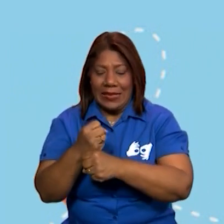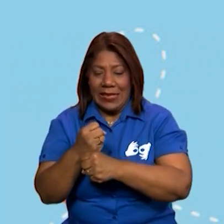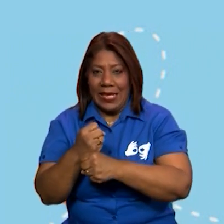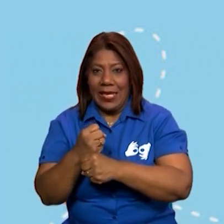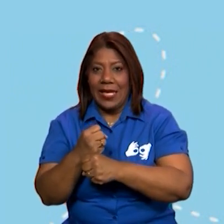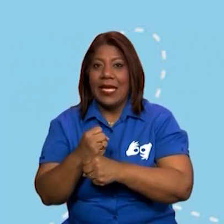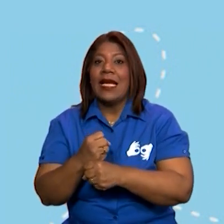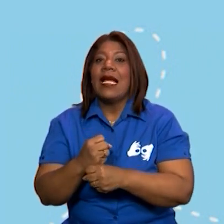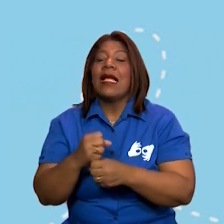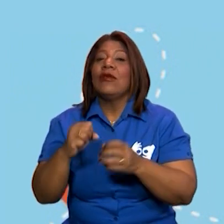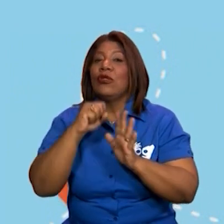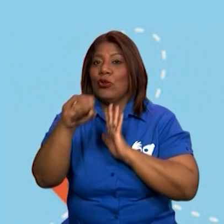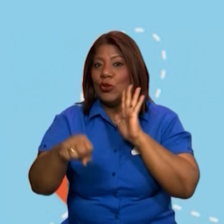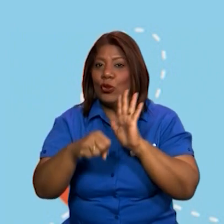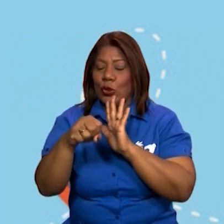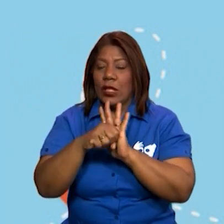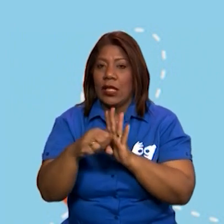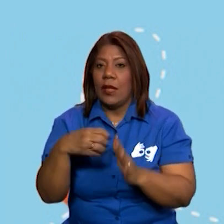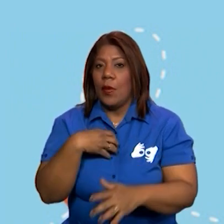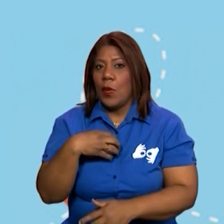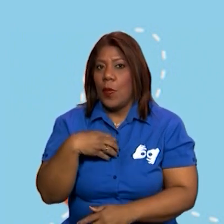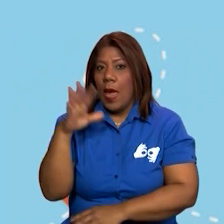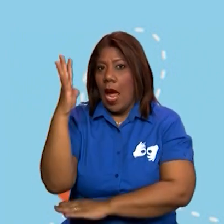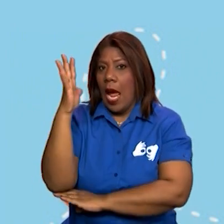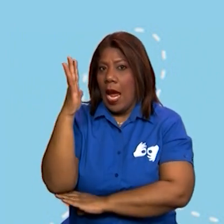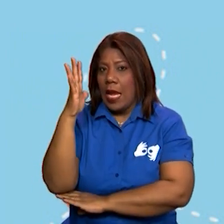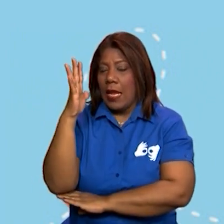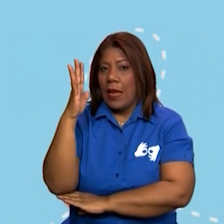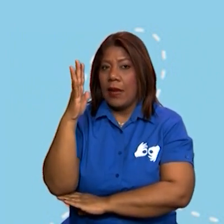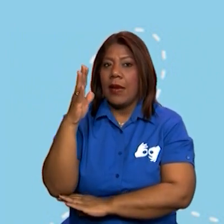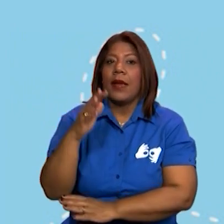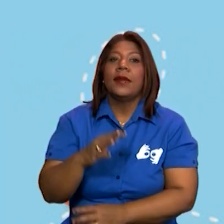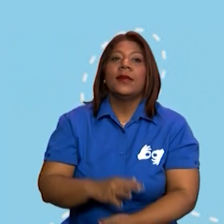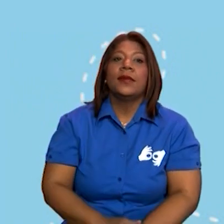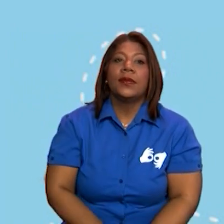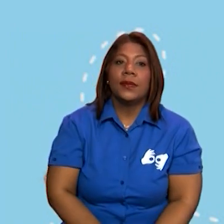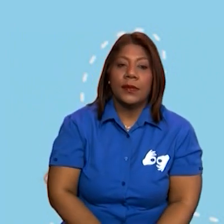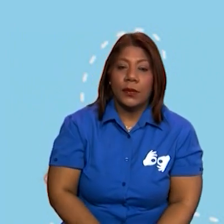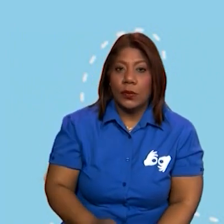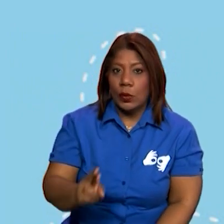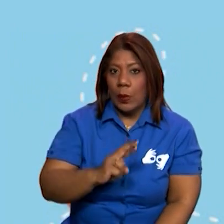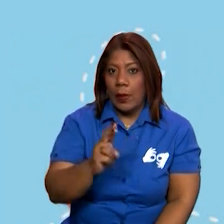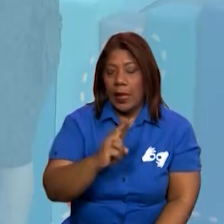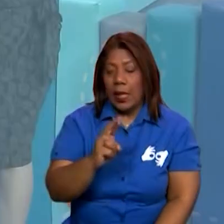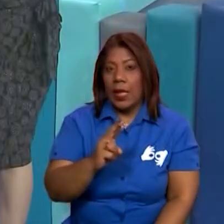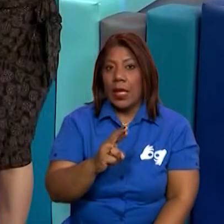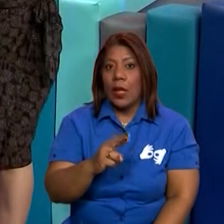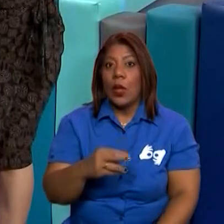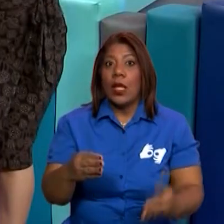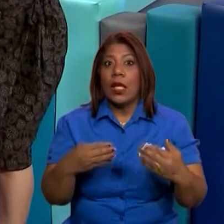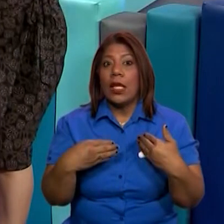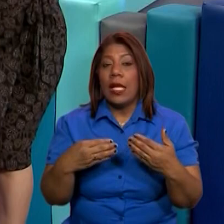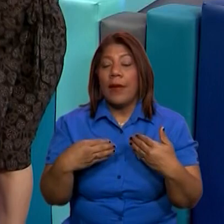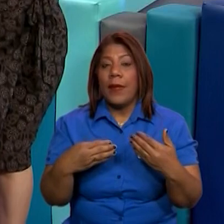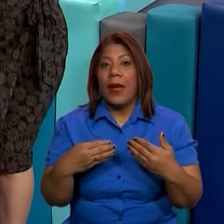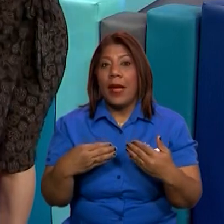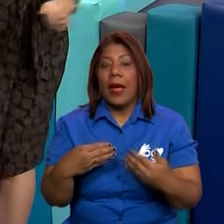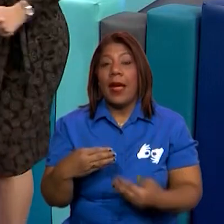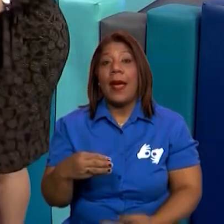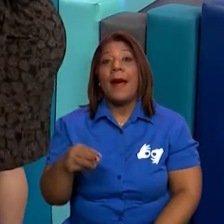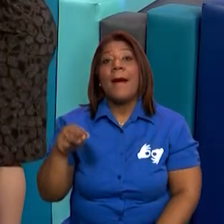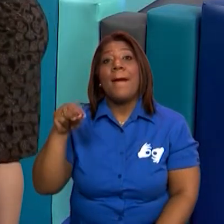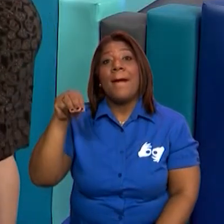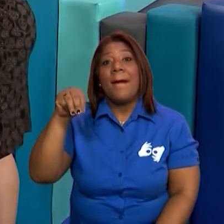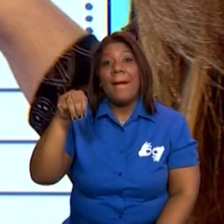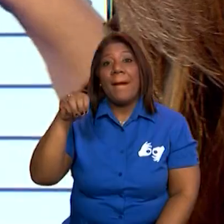Bien. Árbol. ¿Cómo se llama este árbol? Ceiba. Nombre del río. Un río de Panamá. A ver. La